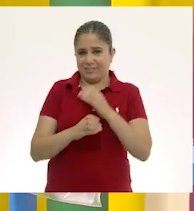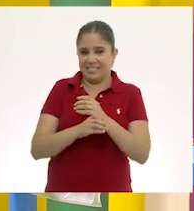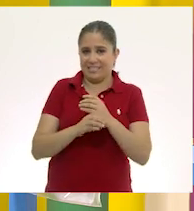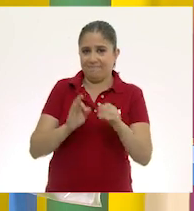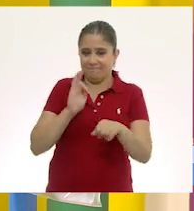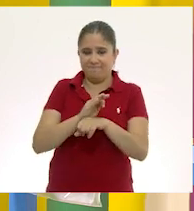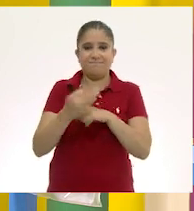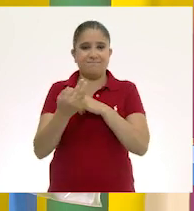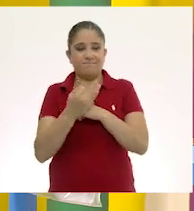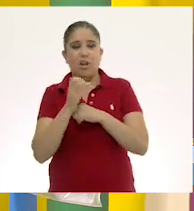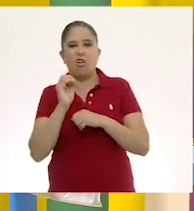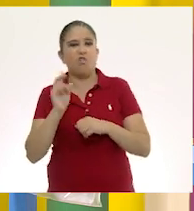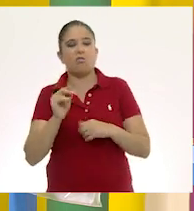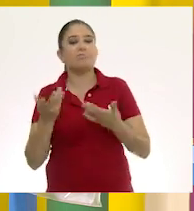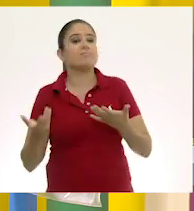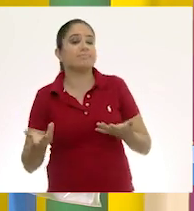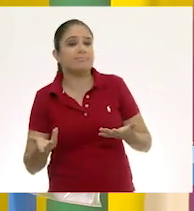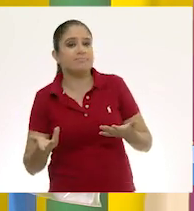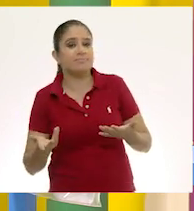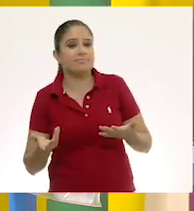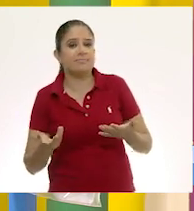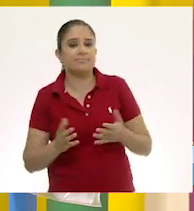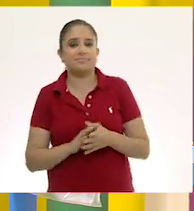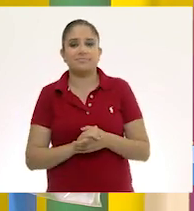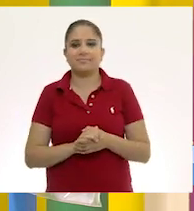que no ayudaron?